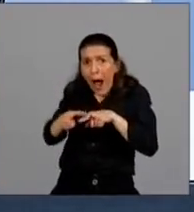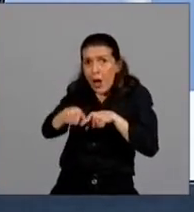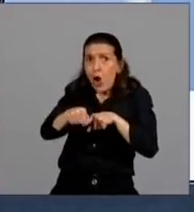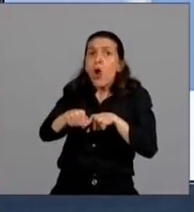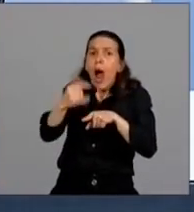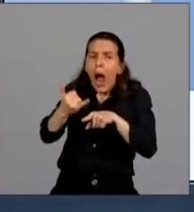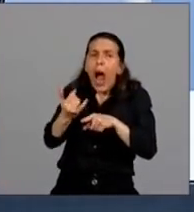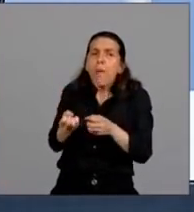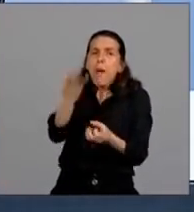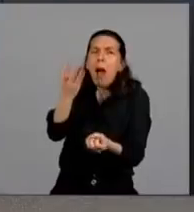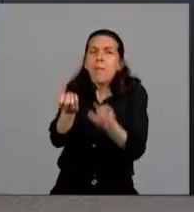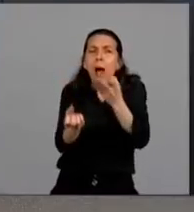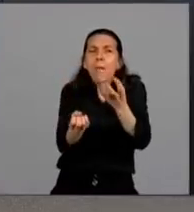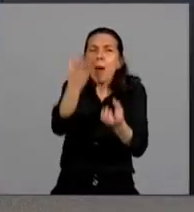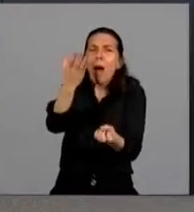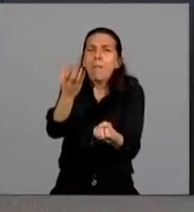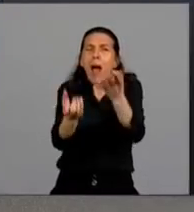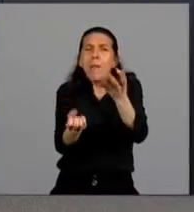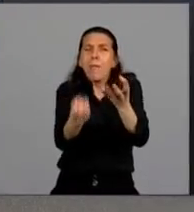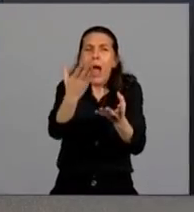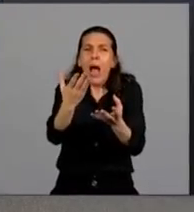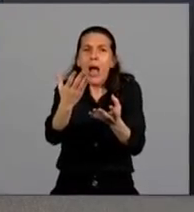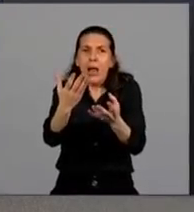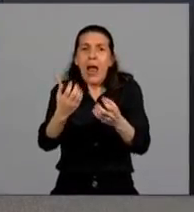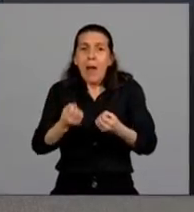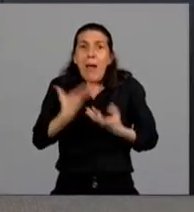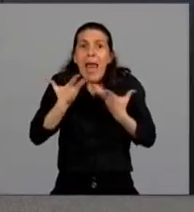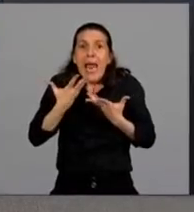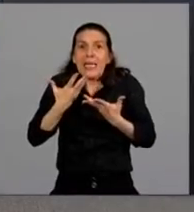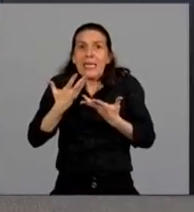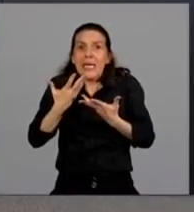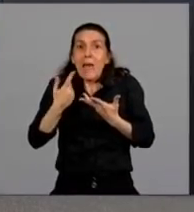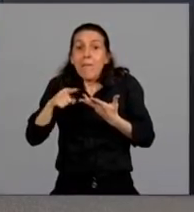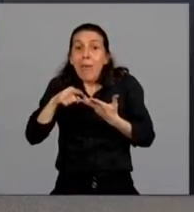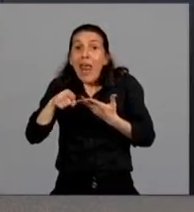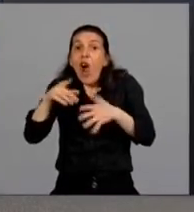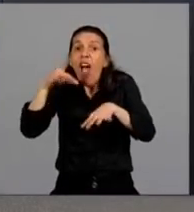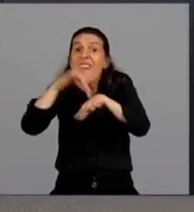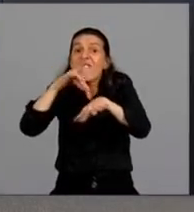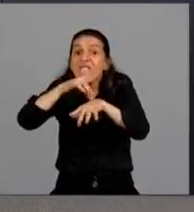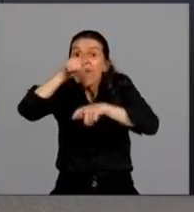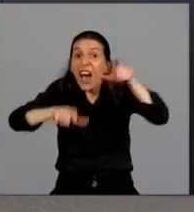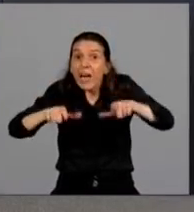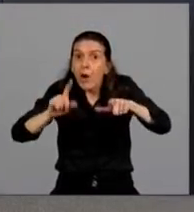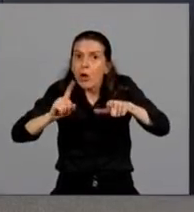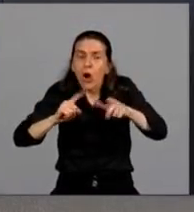brotes, pero aún después de los brotes, los casos no están ahí. En la ciudad de Buenos Aires,